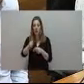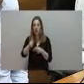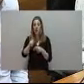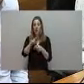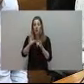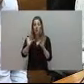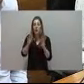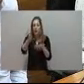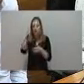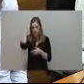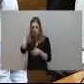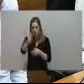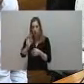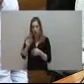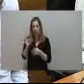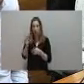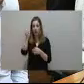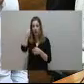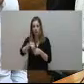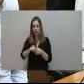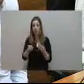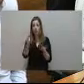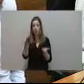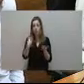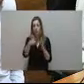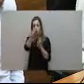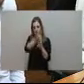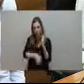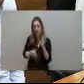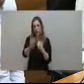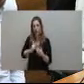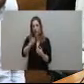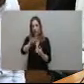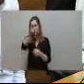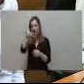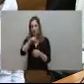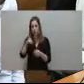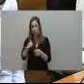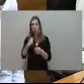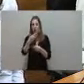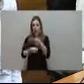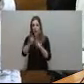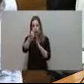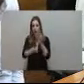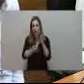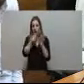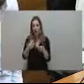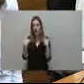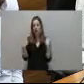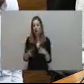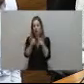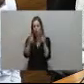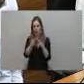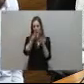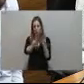la Diputación General de Aragón. Más recientemente, la lista de ayuntamientos y comunidades autónomas que están aplicando ya criterios de responsabilidad social en la